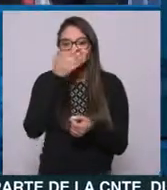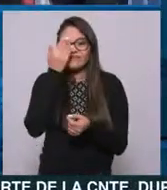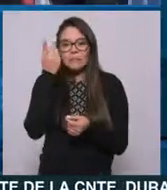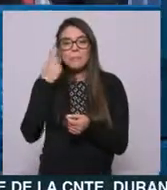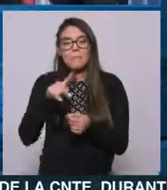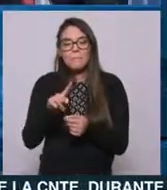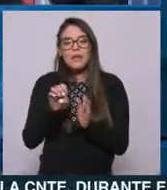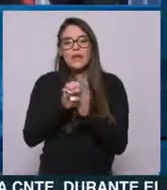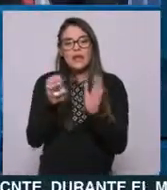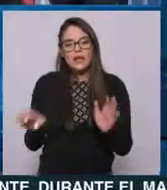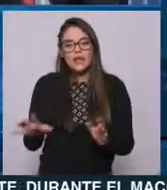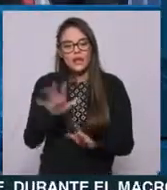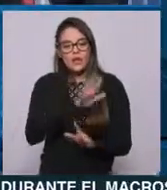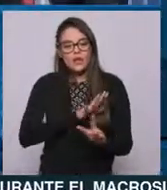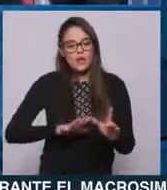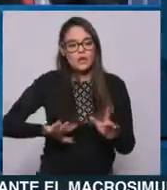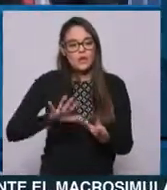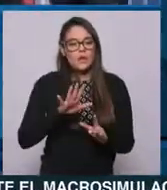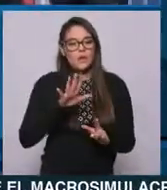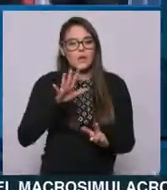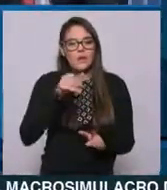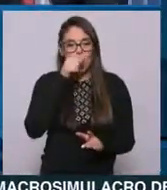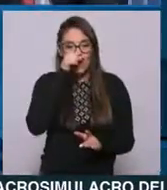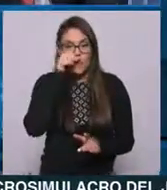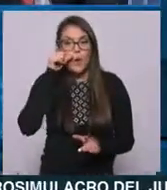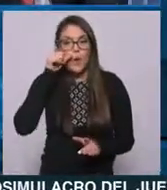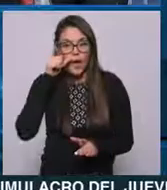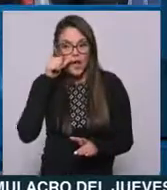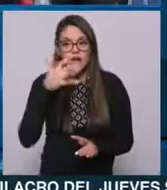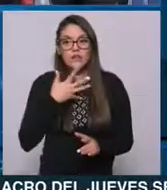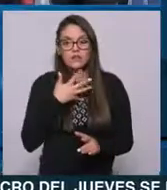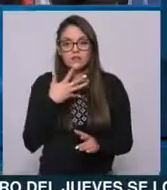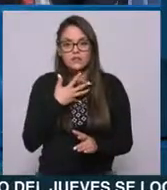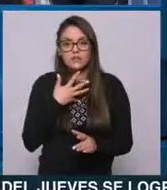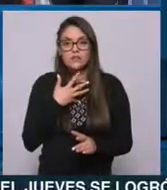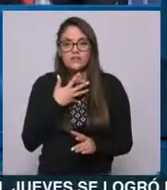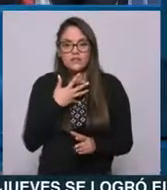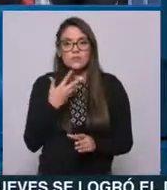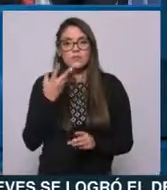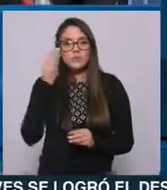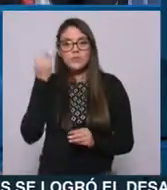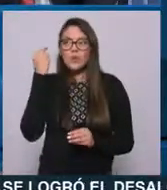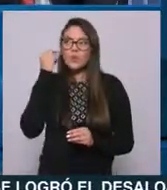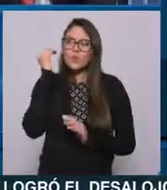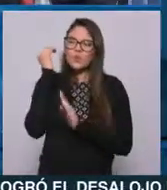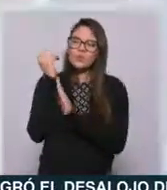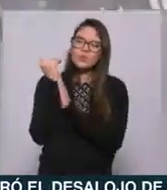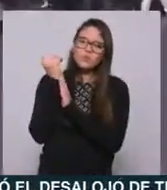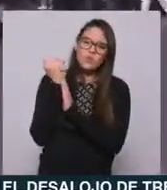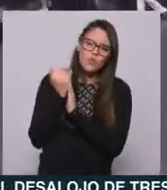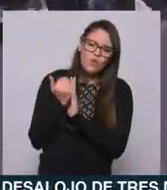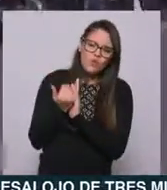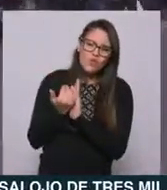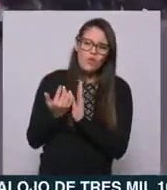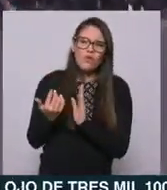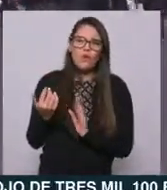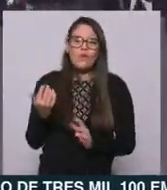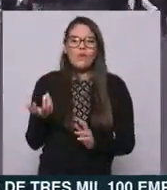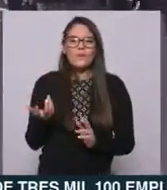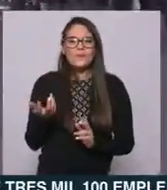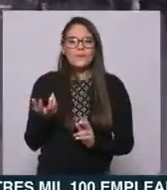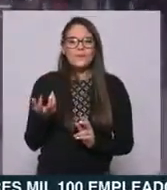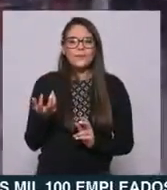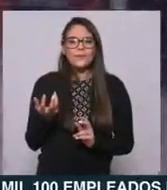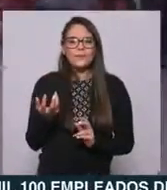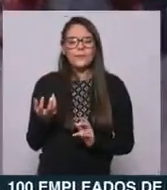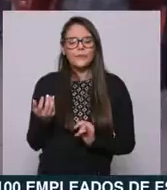la Venustiano, de la Benito Juárez, hubo algunas bajas en las zonas centrales